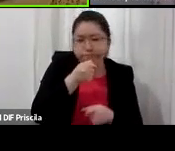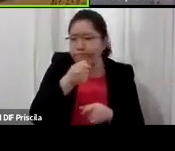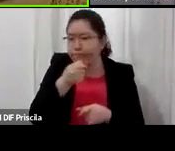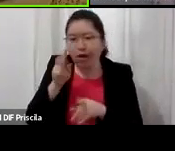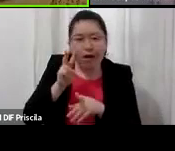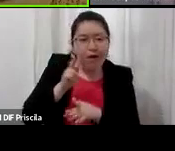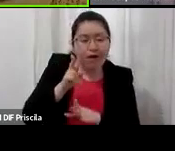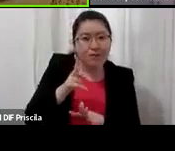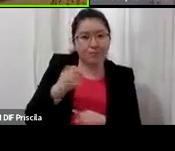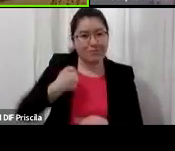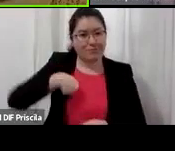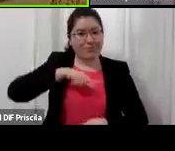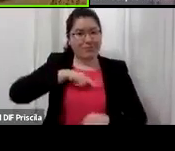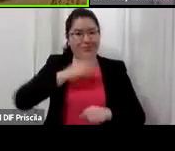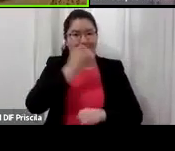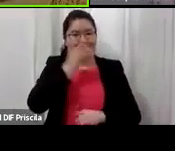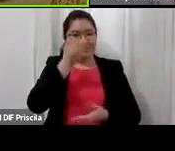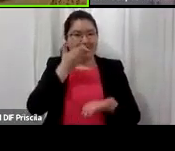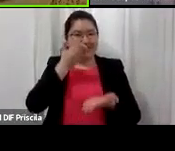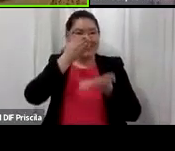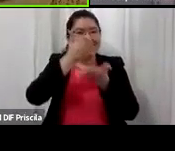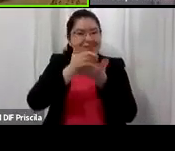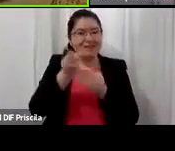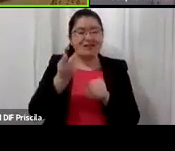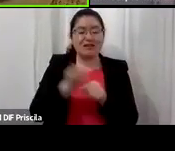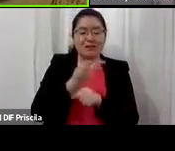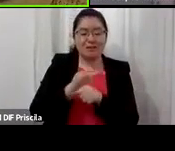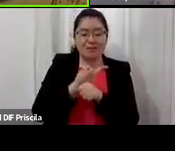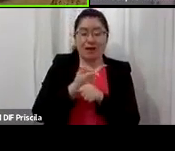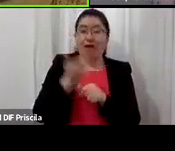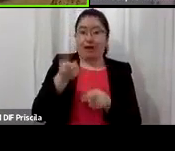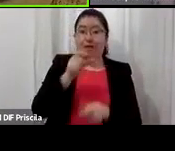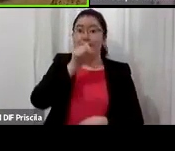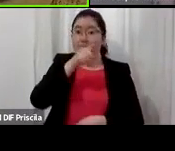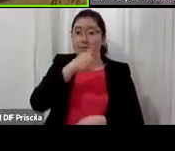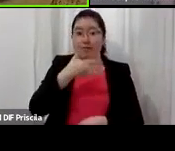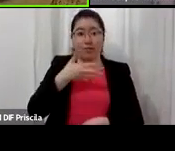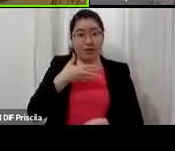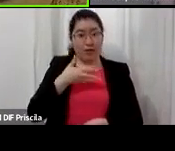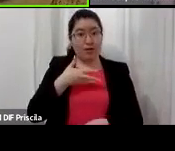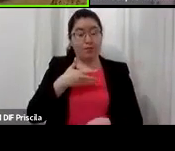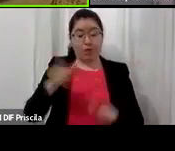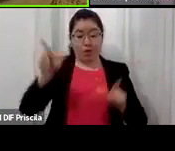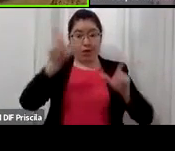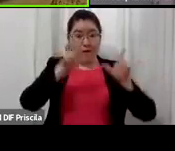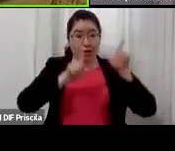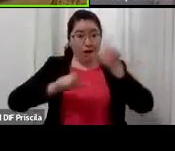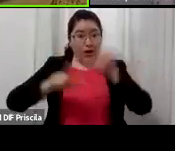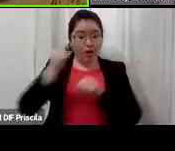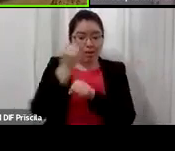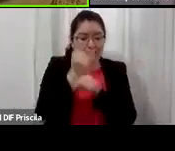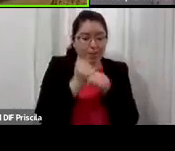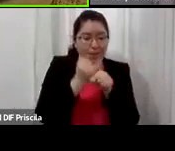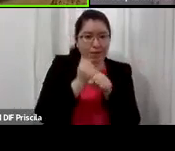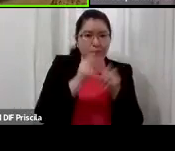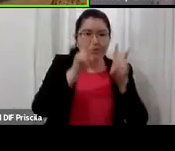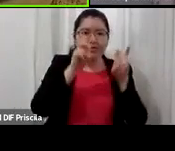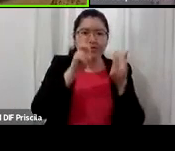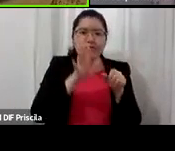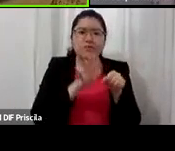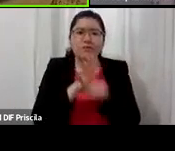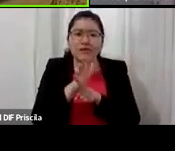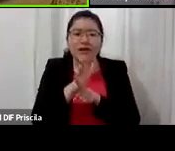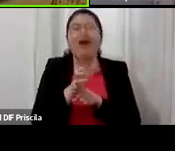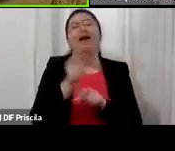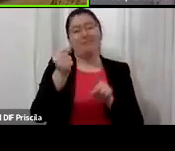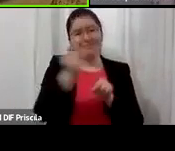las escuelas, teníamos un laboratorio de investigación sobre la violencia. Entonces, eran varias